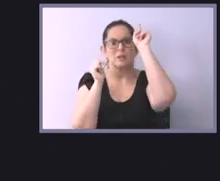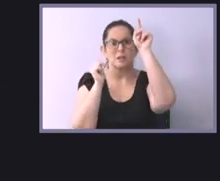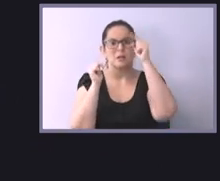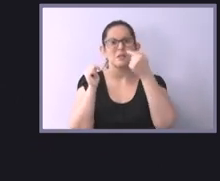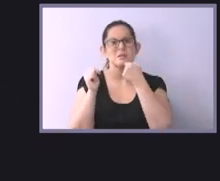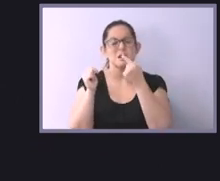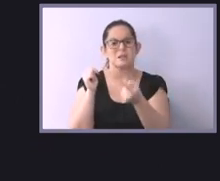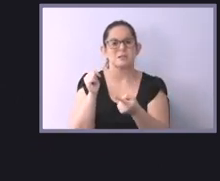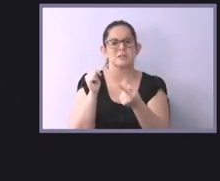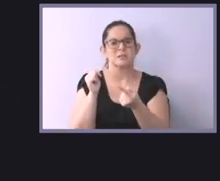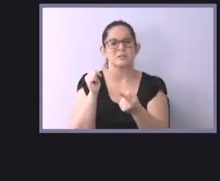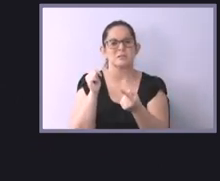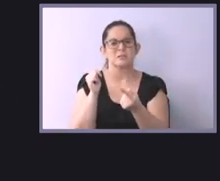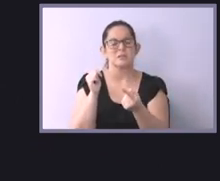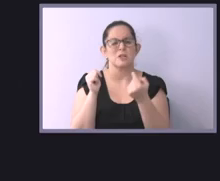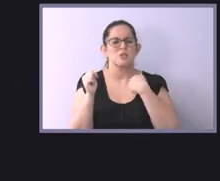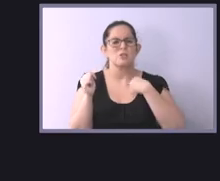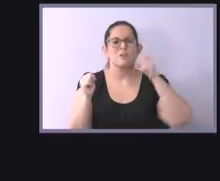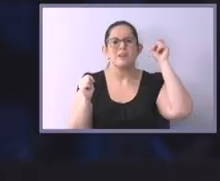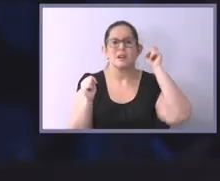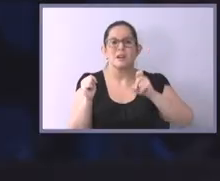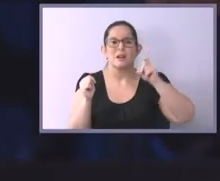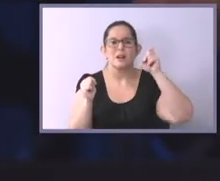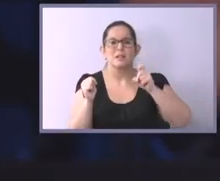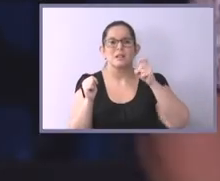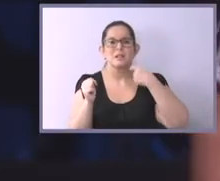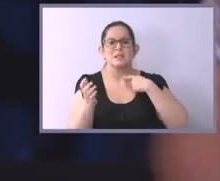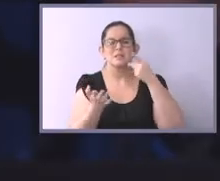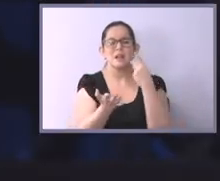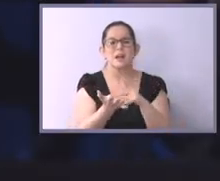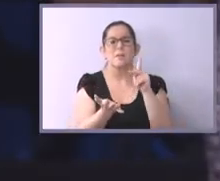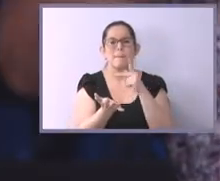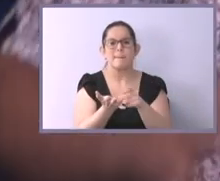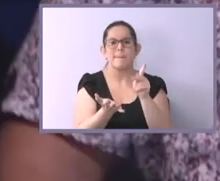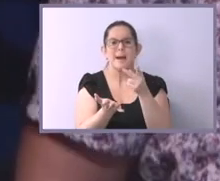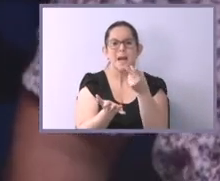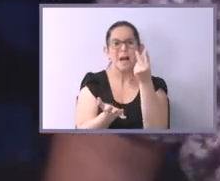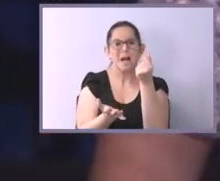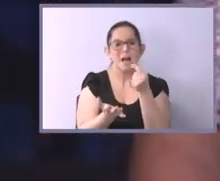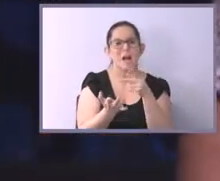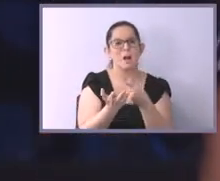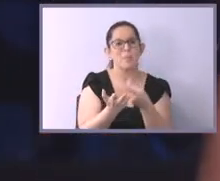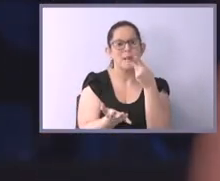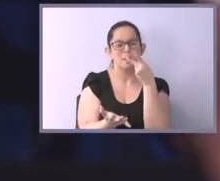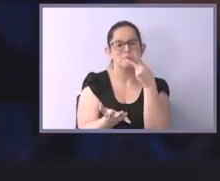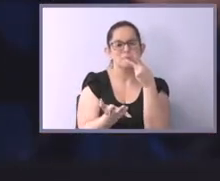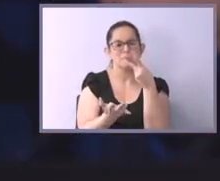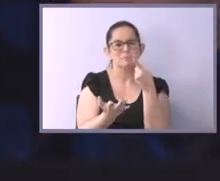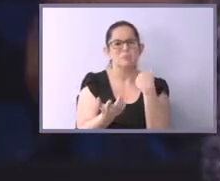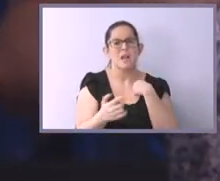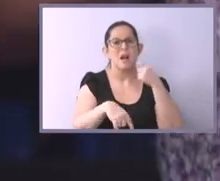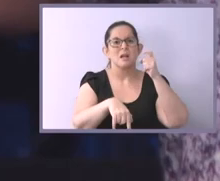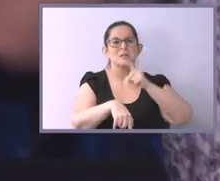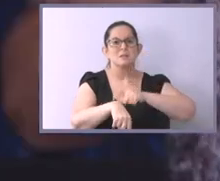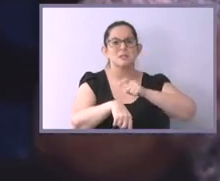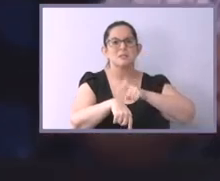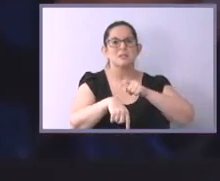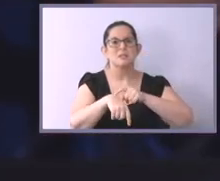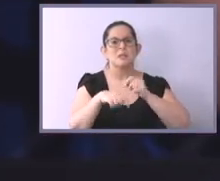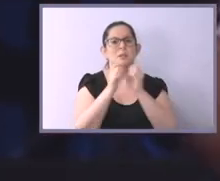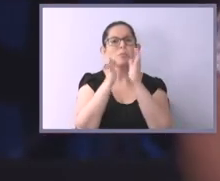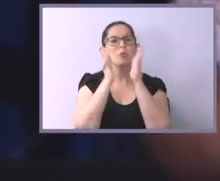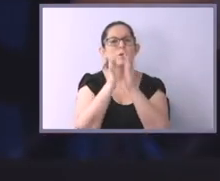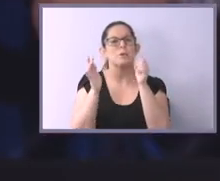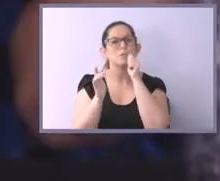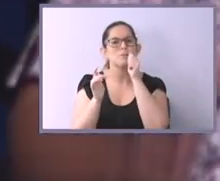está diciendo: hey, yo necesito que paguen el precio, iglesia de Jesucristo. Es el tiempo de orar, de buscar,